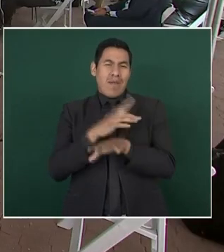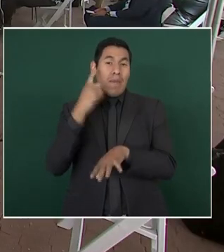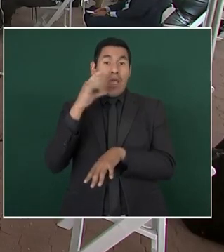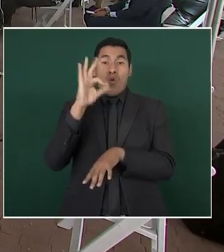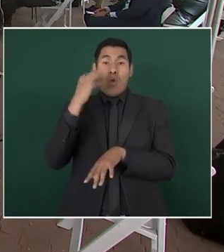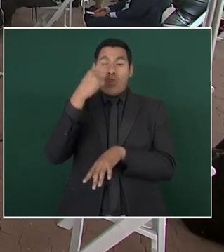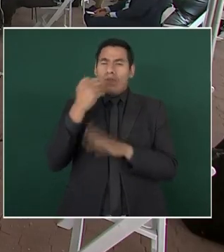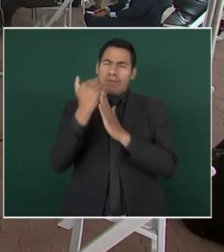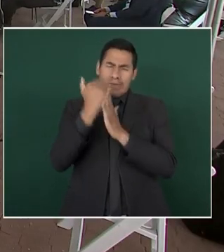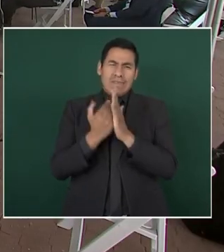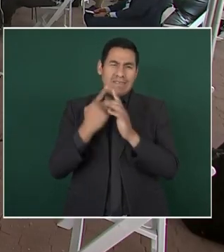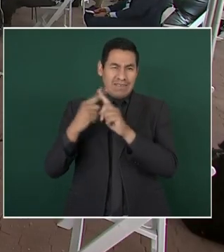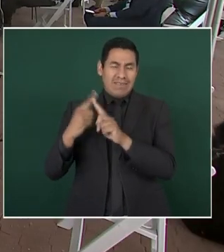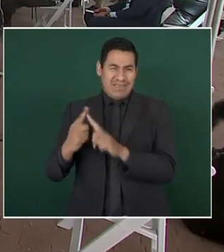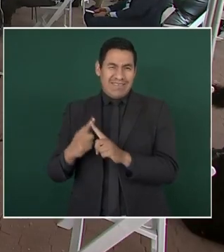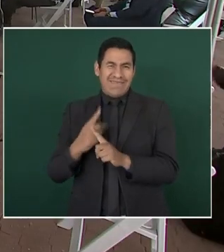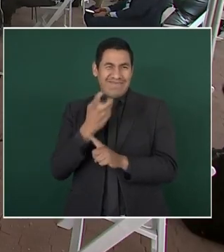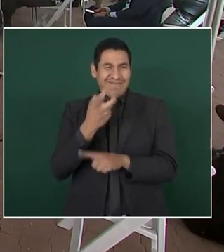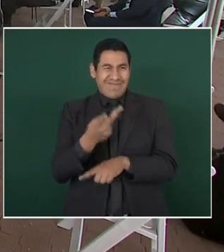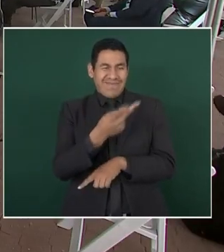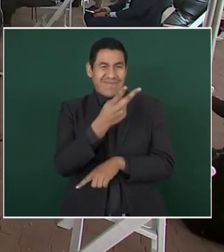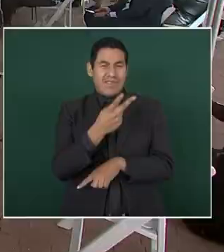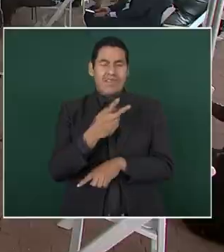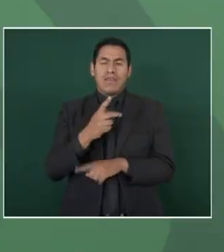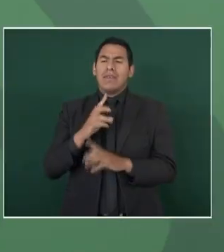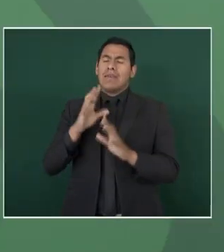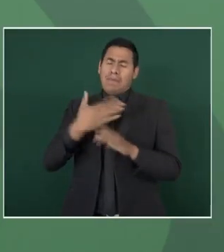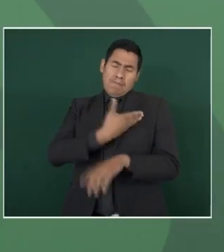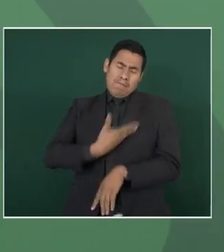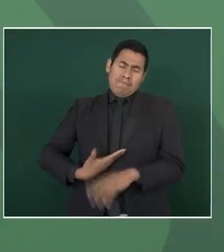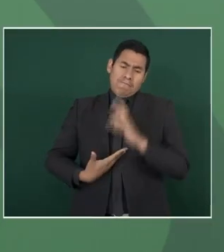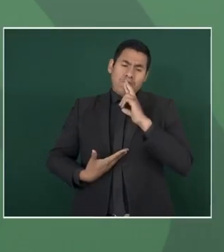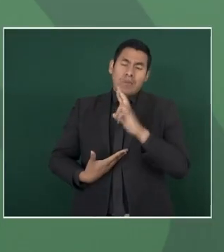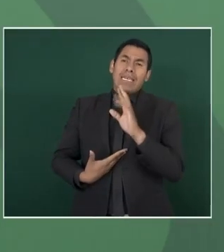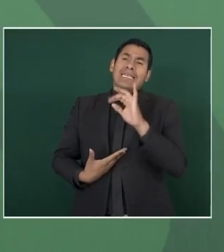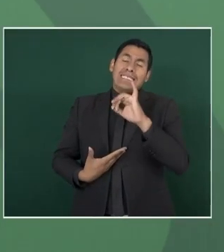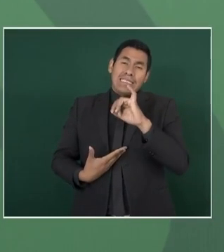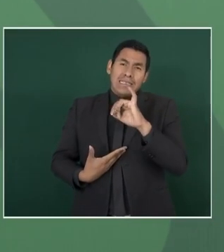que se está viendo en el Congreso.